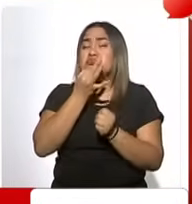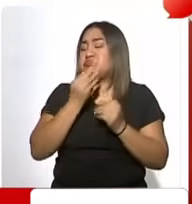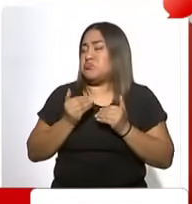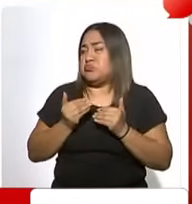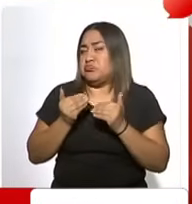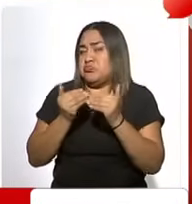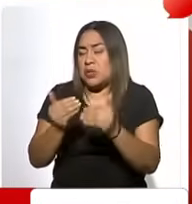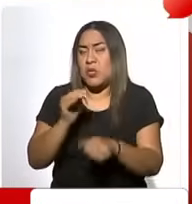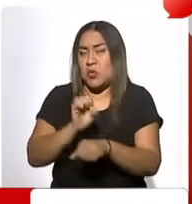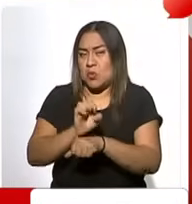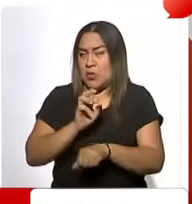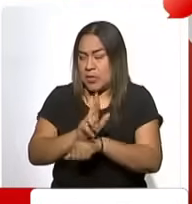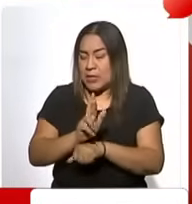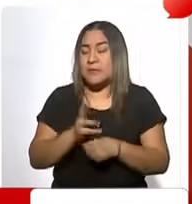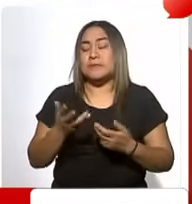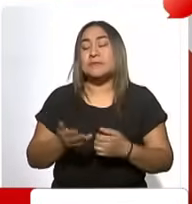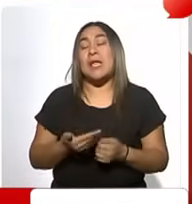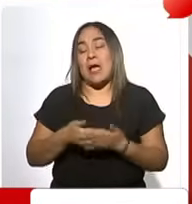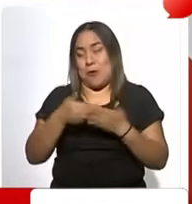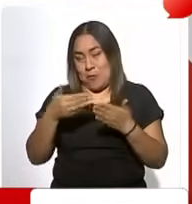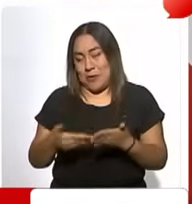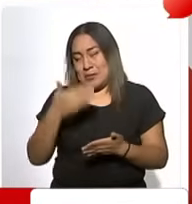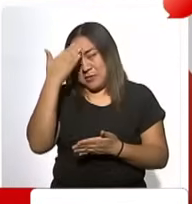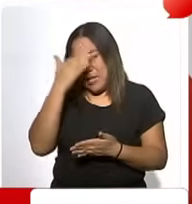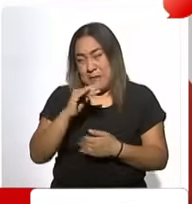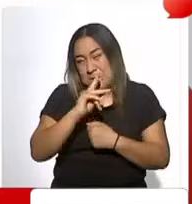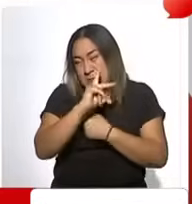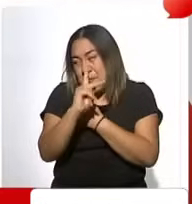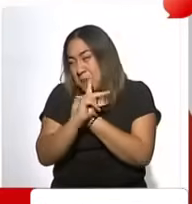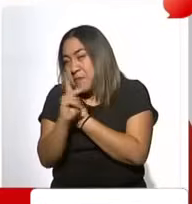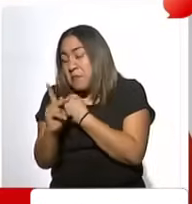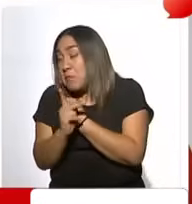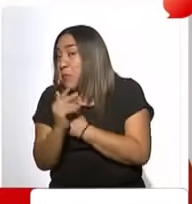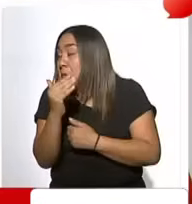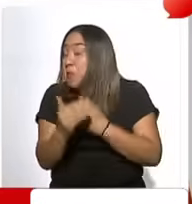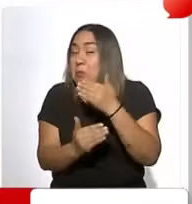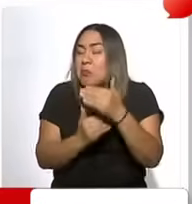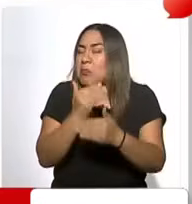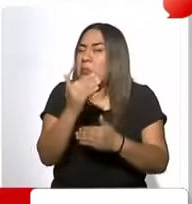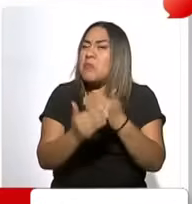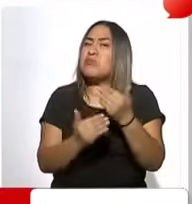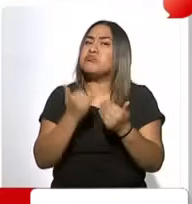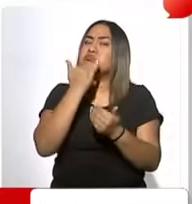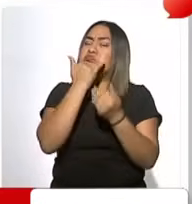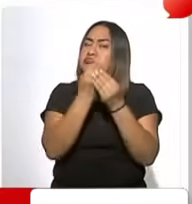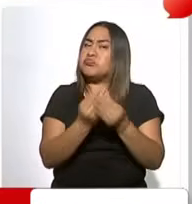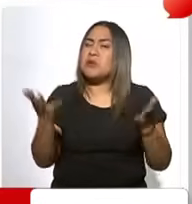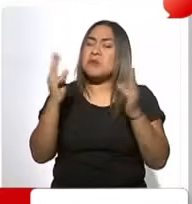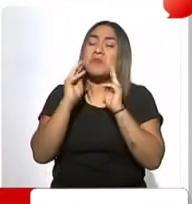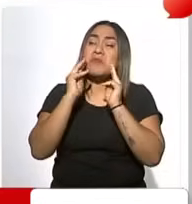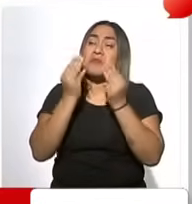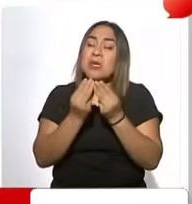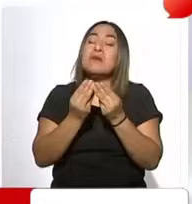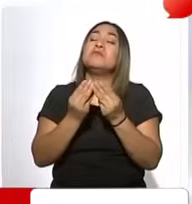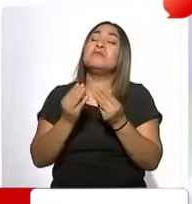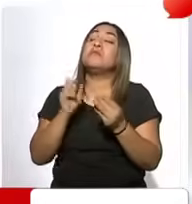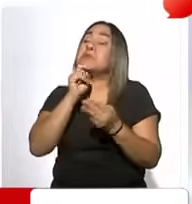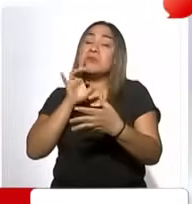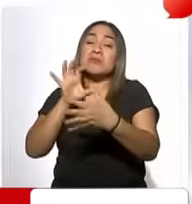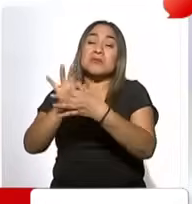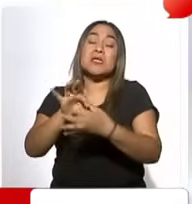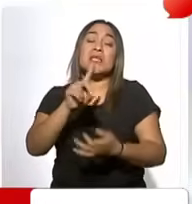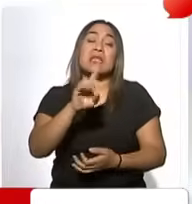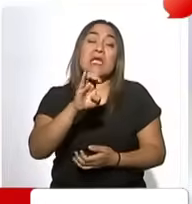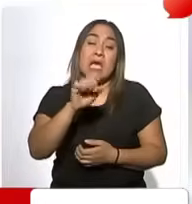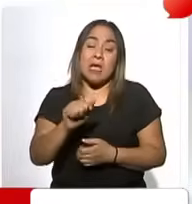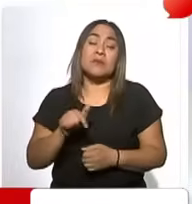rapidez y bien sabemos que en la realidad en nuestros países no puede haber una avanzada tan rápida del crimen organizado si es que no está la DEA también presente